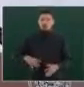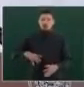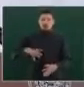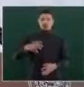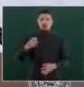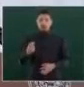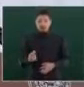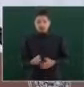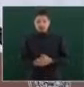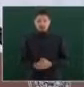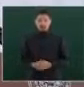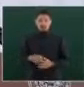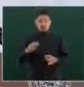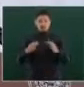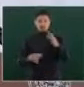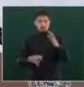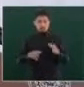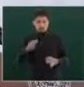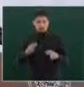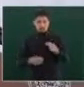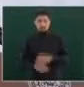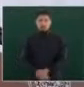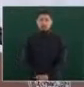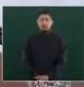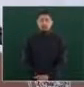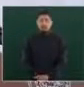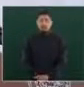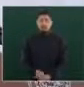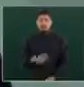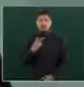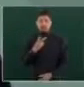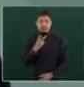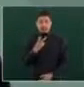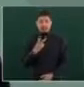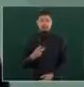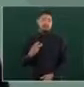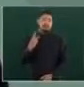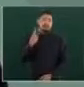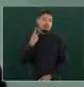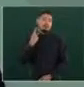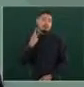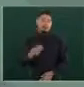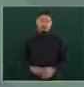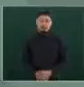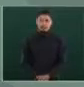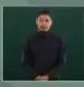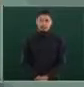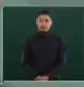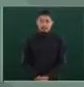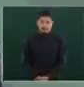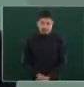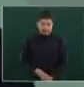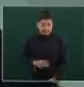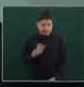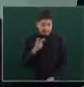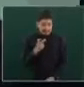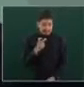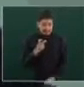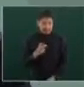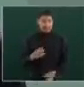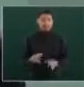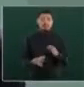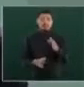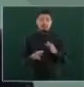fortalece desde que son pequeños claro ahora es un cambio cultural sobre